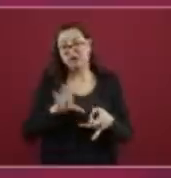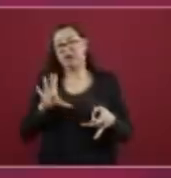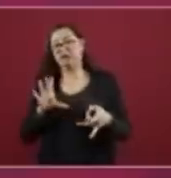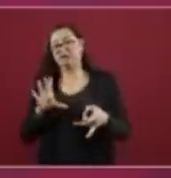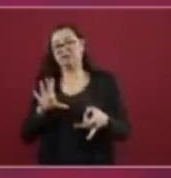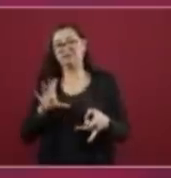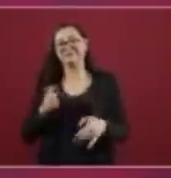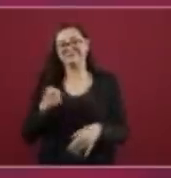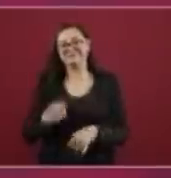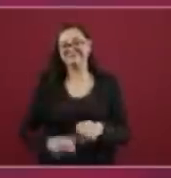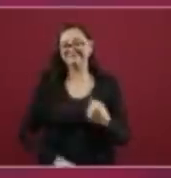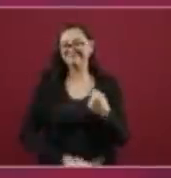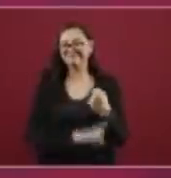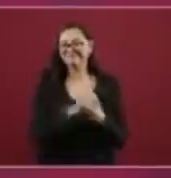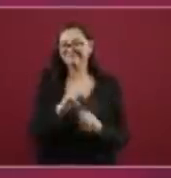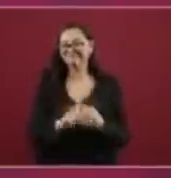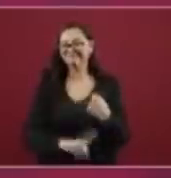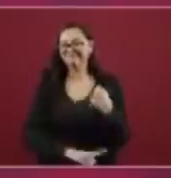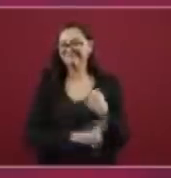Entonces,